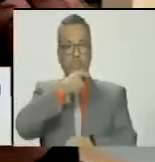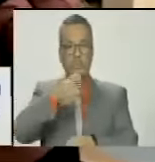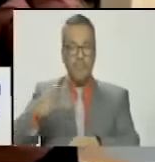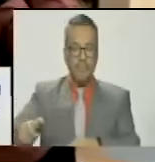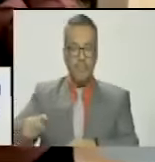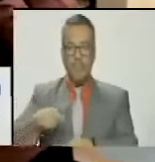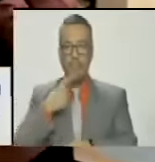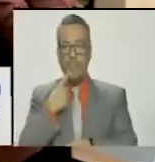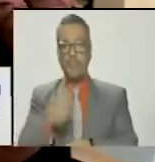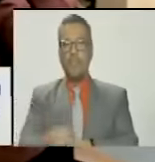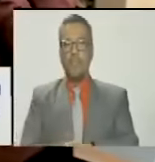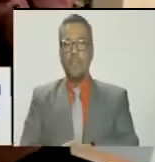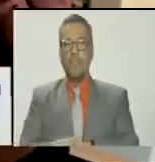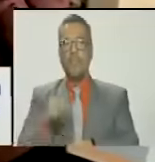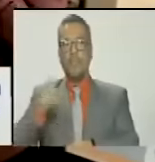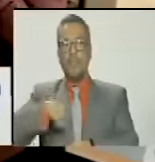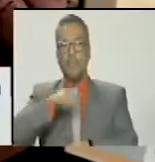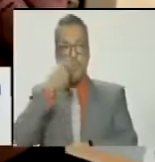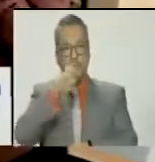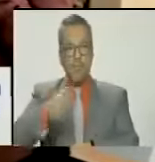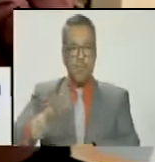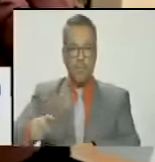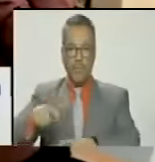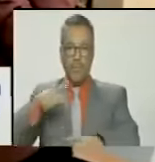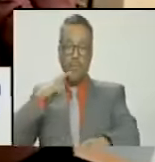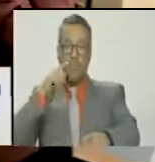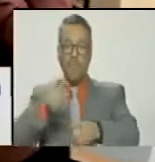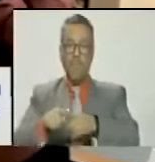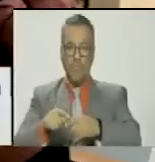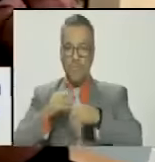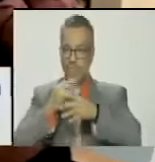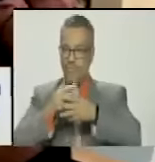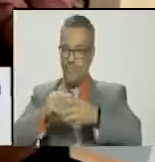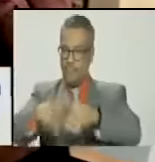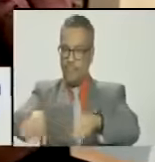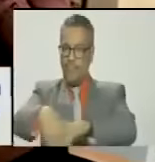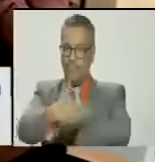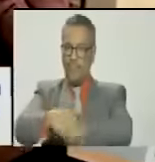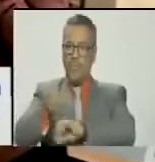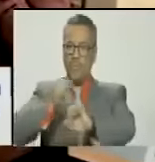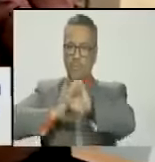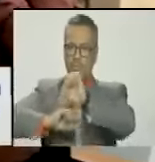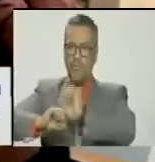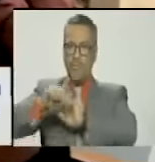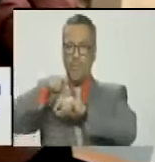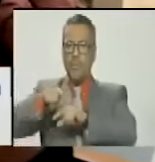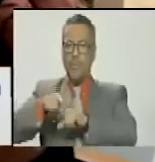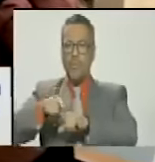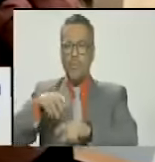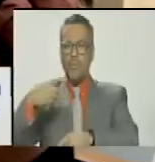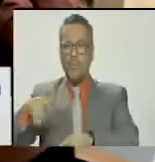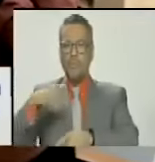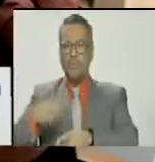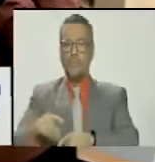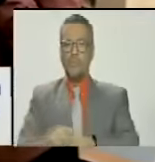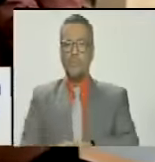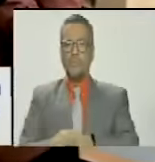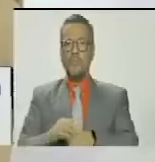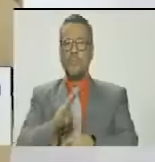pueblo irredento, de nuestro pueblo rebelde, que se soltó a las calles para defender su derecho a